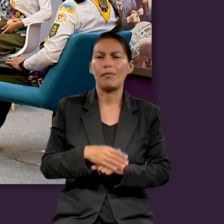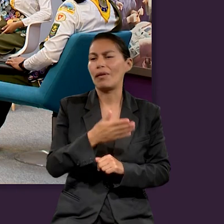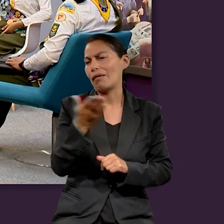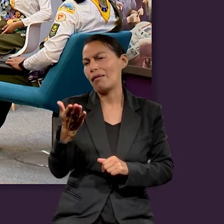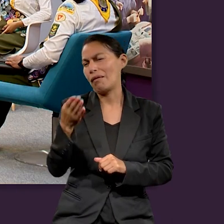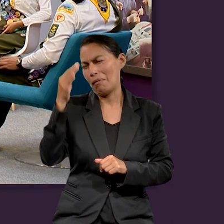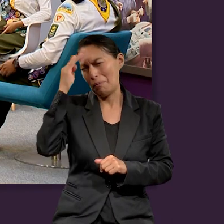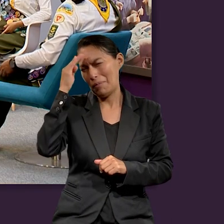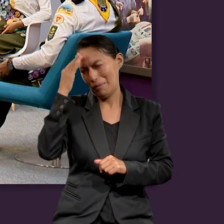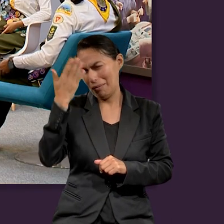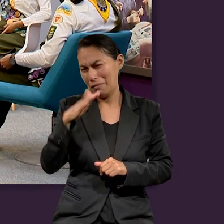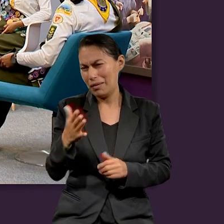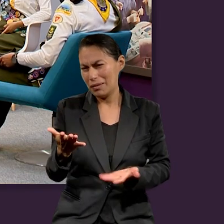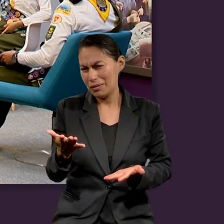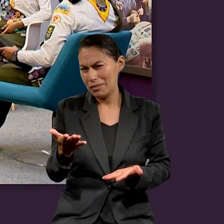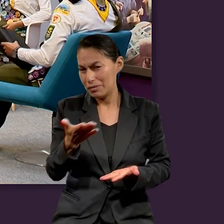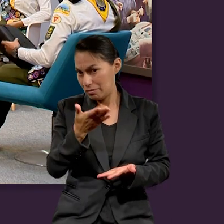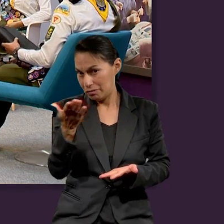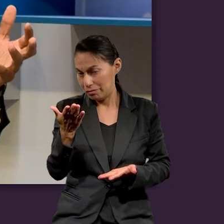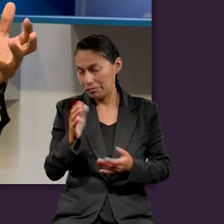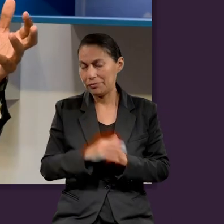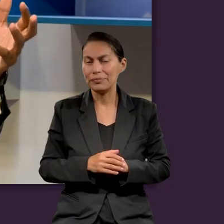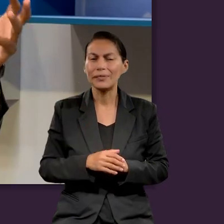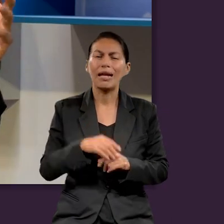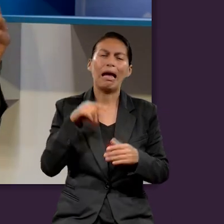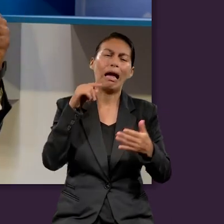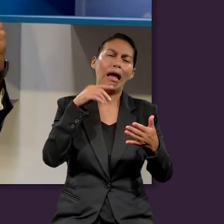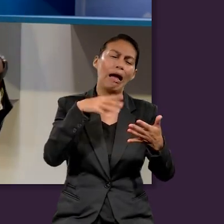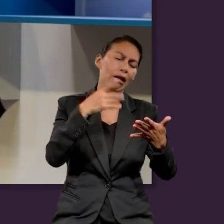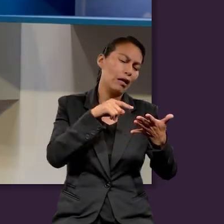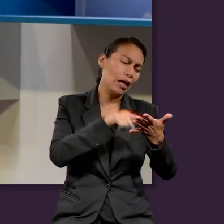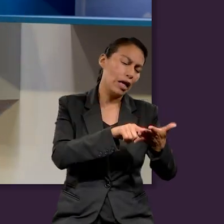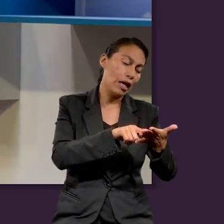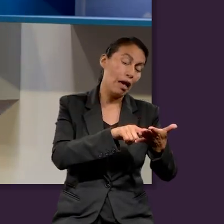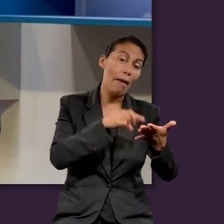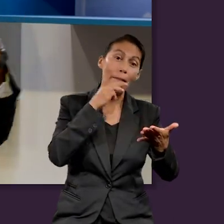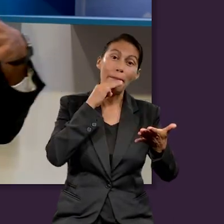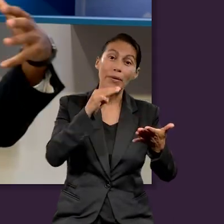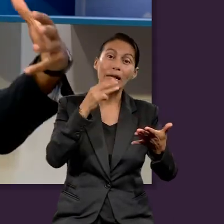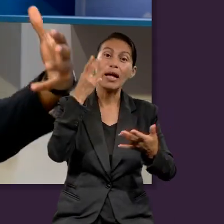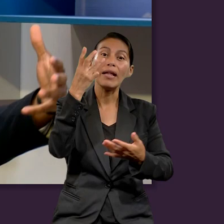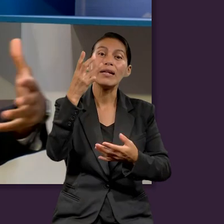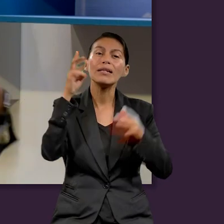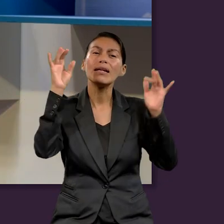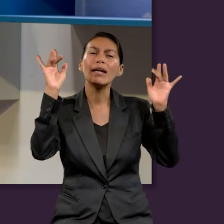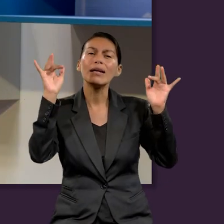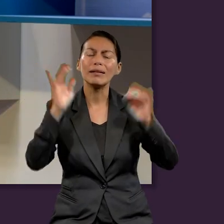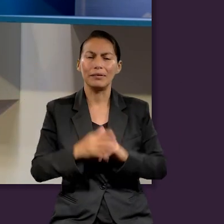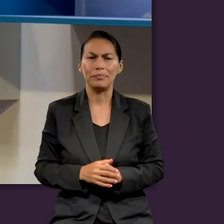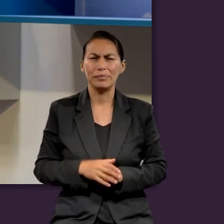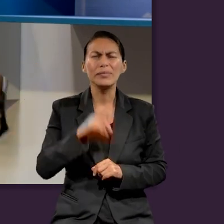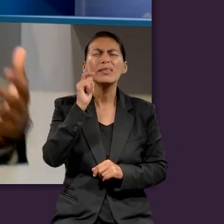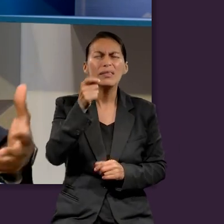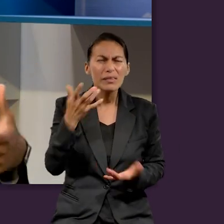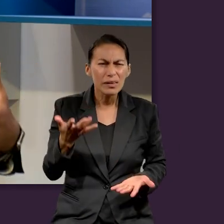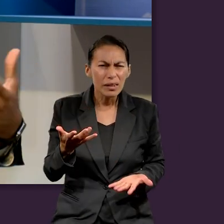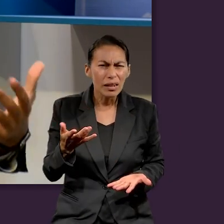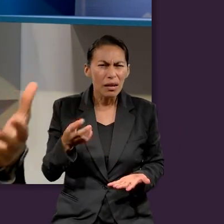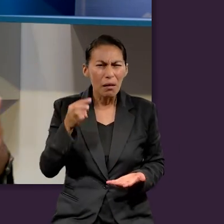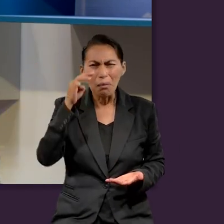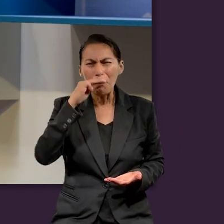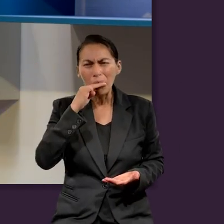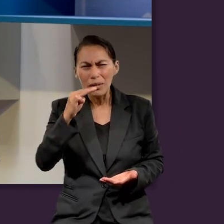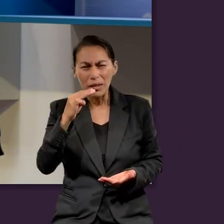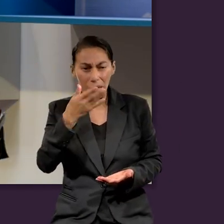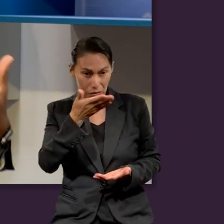y me imagino que saben que es eso no ahí encontramos el mensaje a los tres Ángeles saben un poco